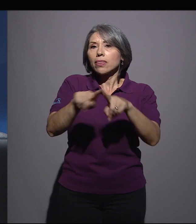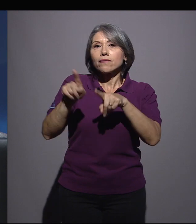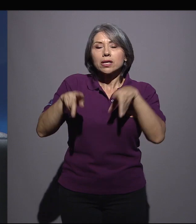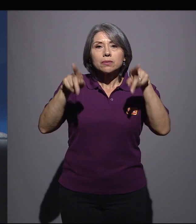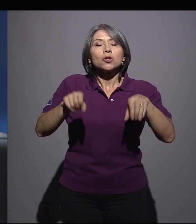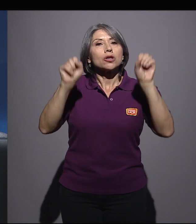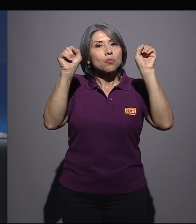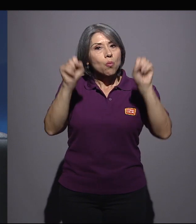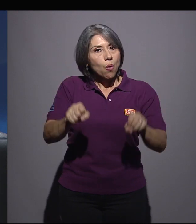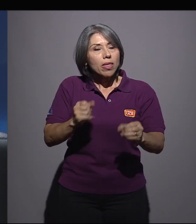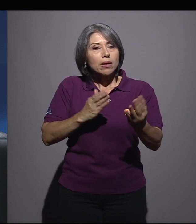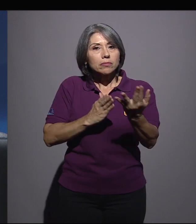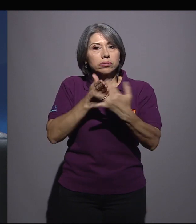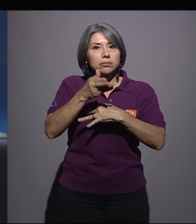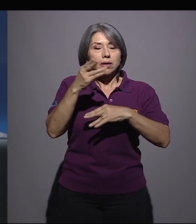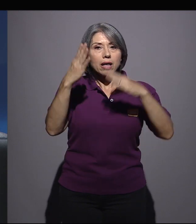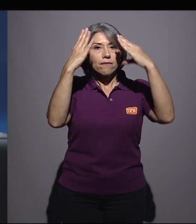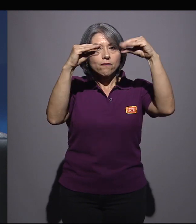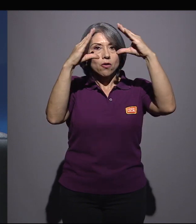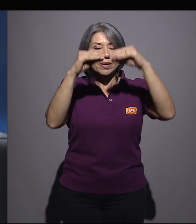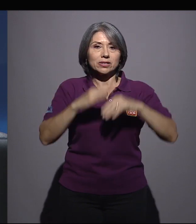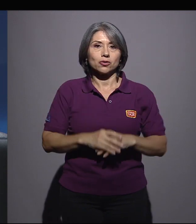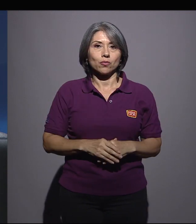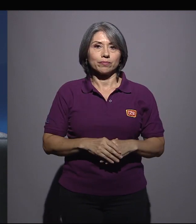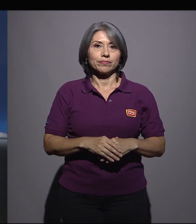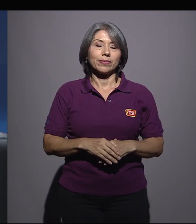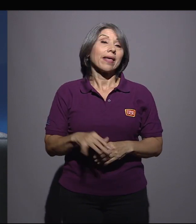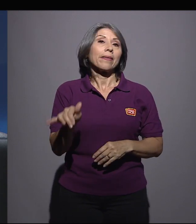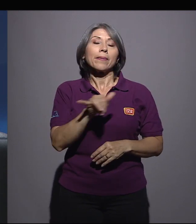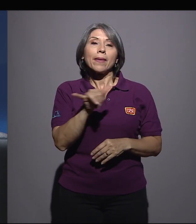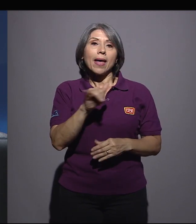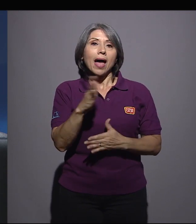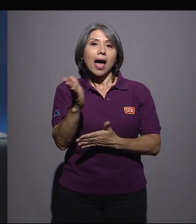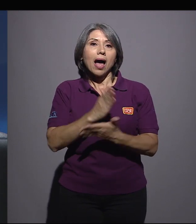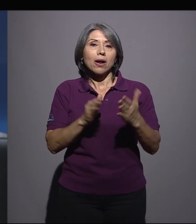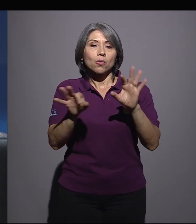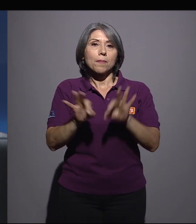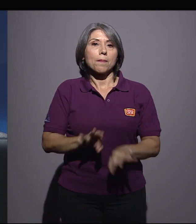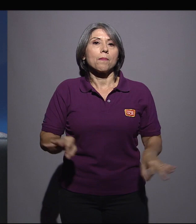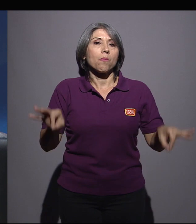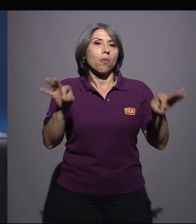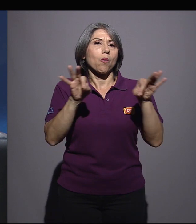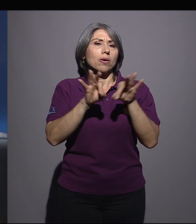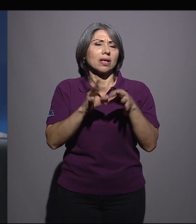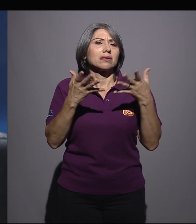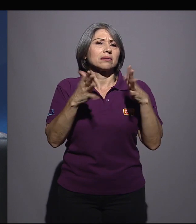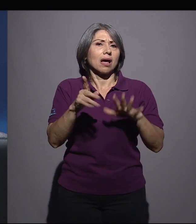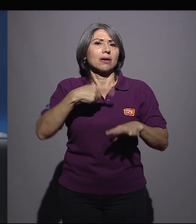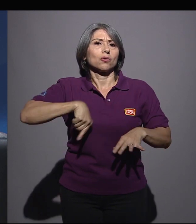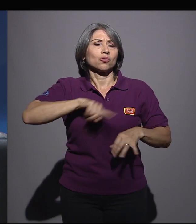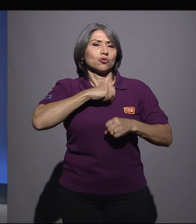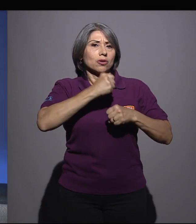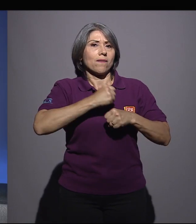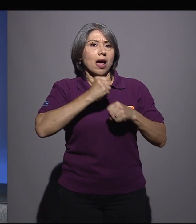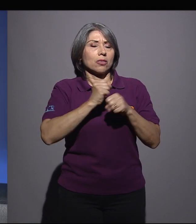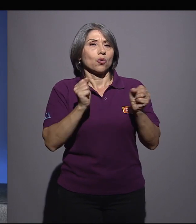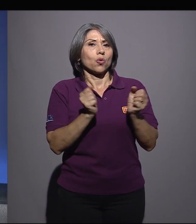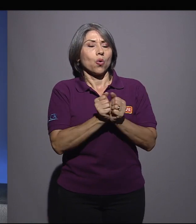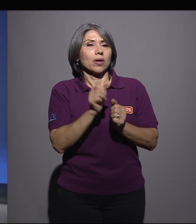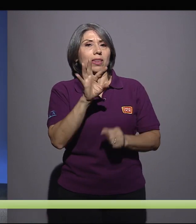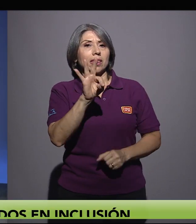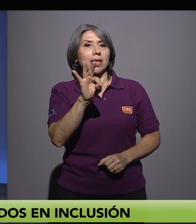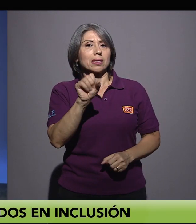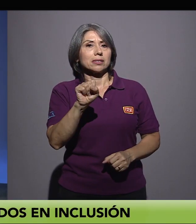ese acceso a esa información. Un punto importante, tal vez, que nosotros también hemos venido trabajando con el tribunal, hemos